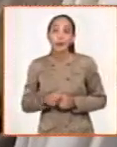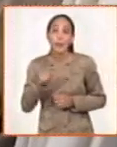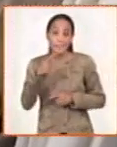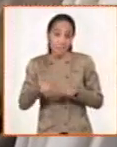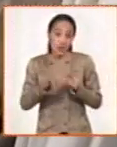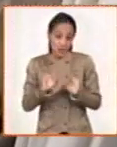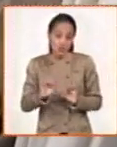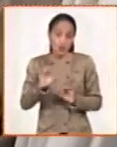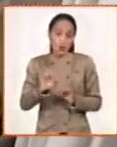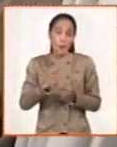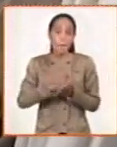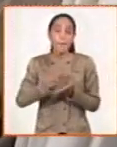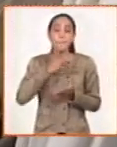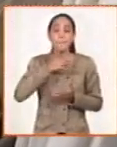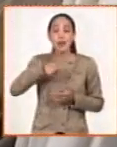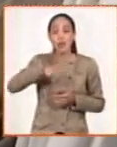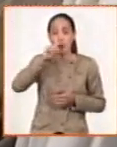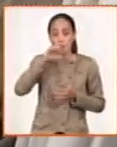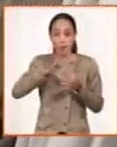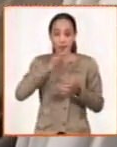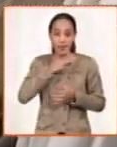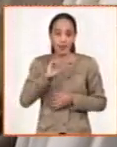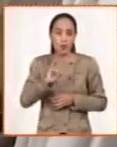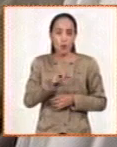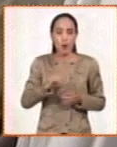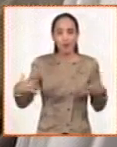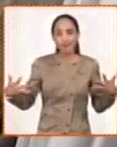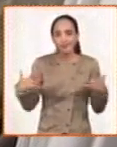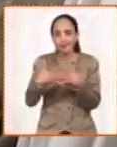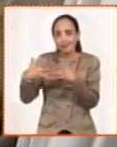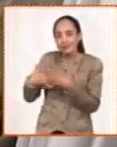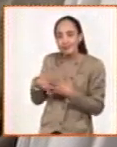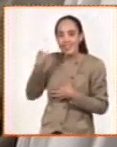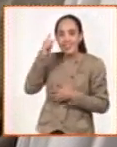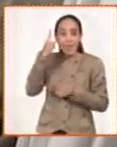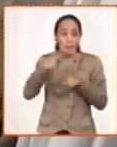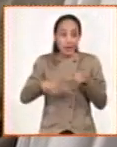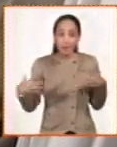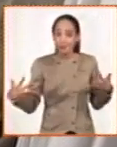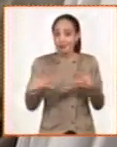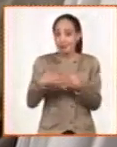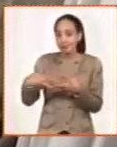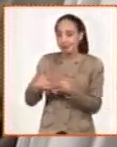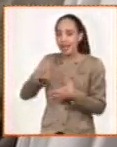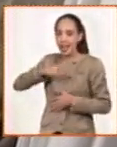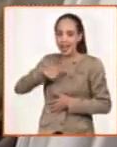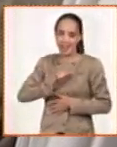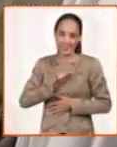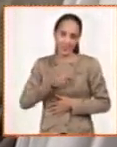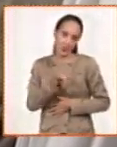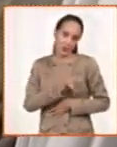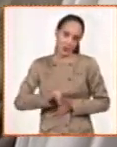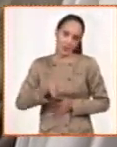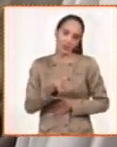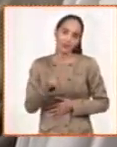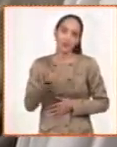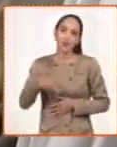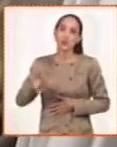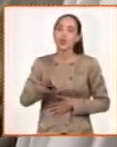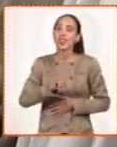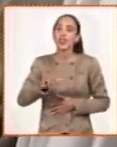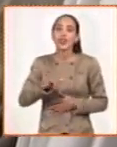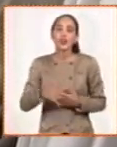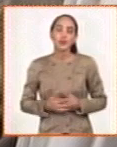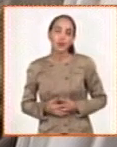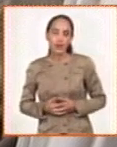solo de ideas, sino también de arte, ¿no? Y ustedes han sido rompedores de